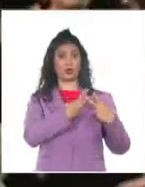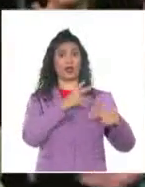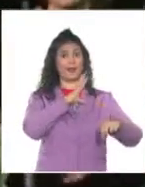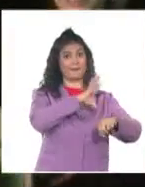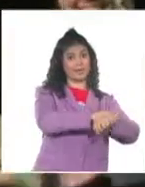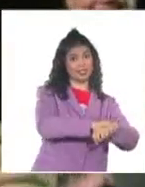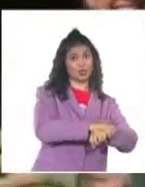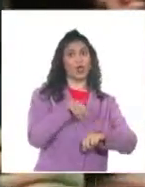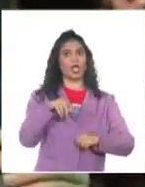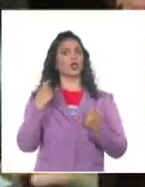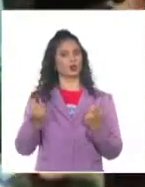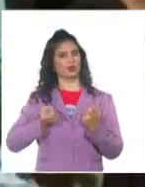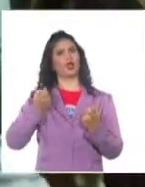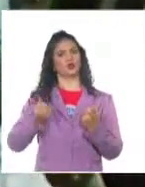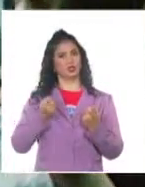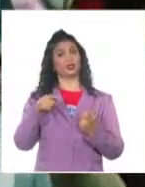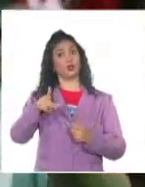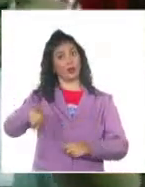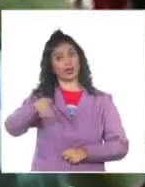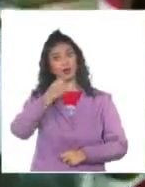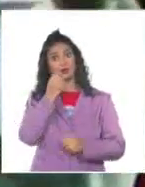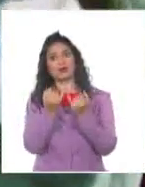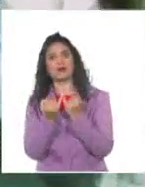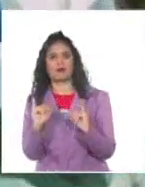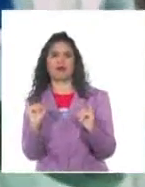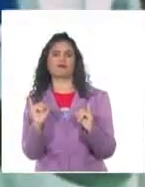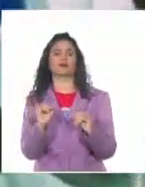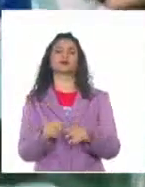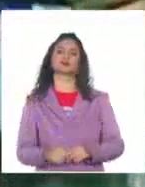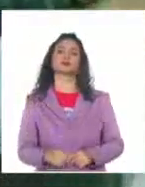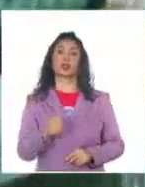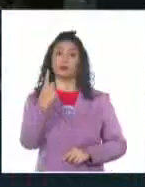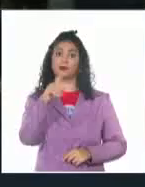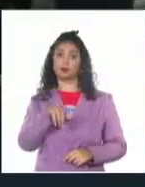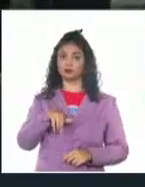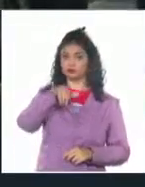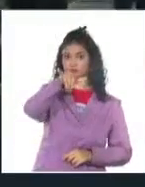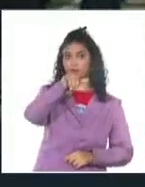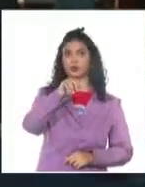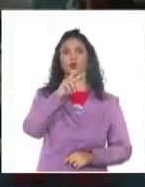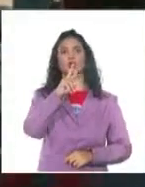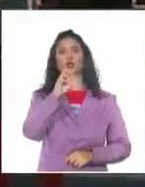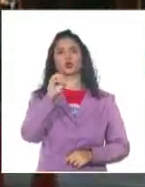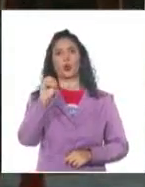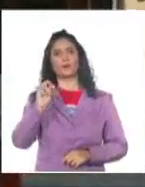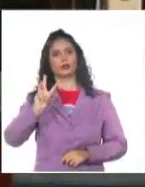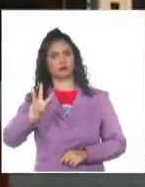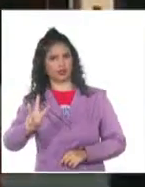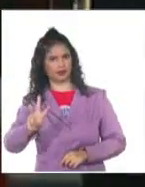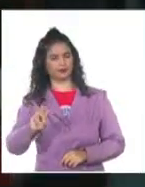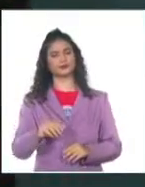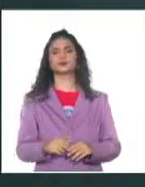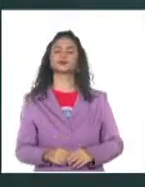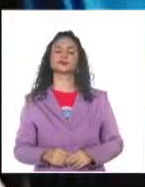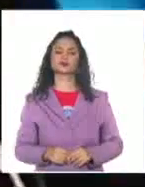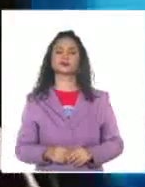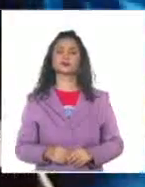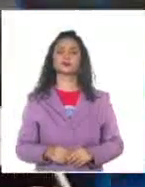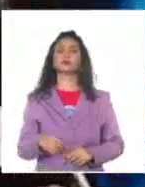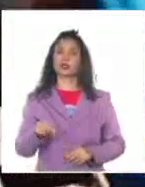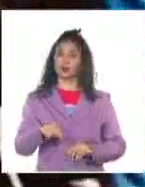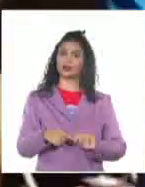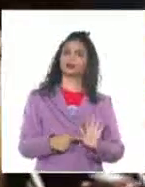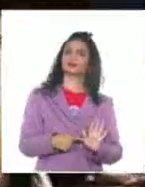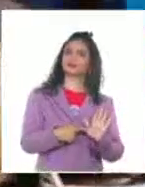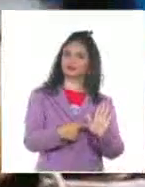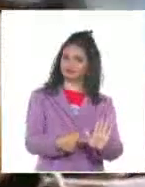territorio estadounidense fue en marzo de 2003, cuando visitaron varias ciudades de California. Ahora regresarán para regalar al